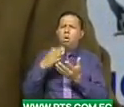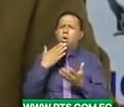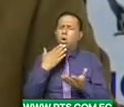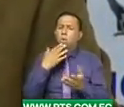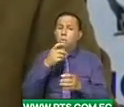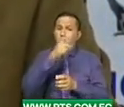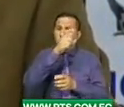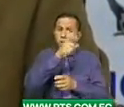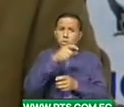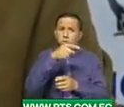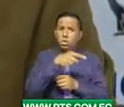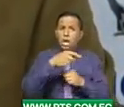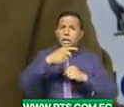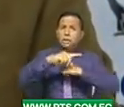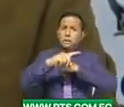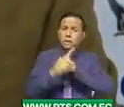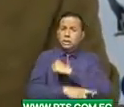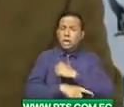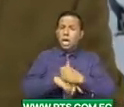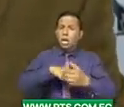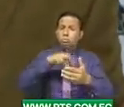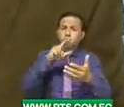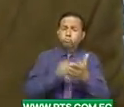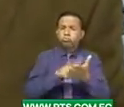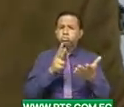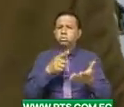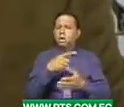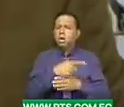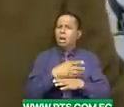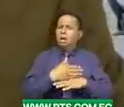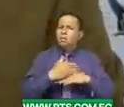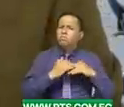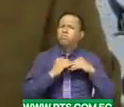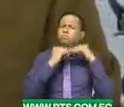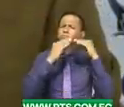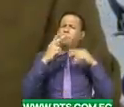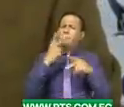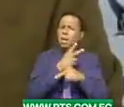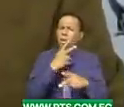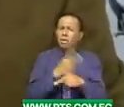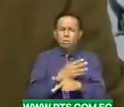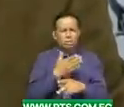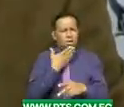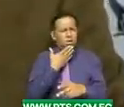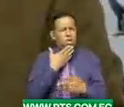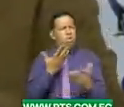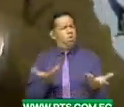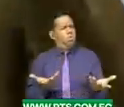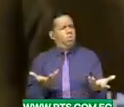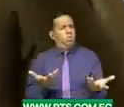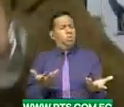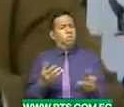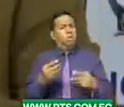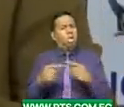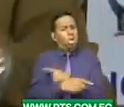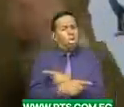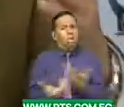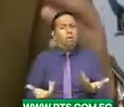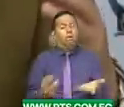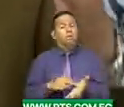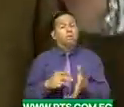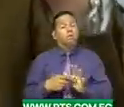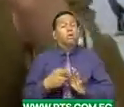proceso una persona sentenciada una persona de alta peligrosidad con una persona de poca peligrosidad y las progresiones y regresiones